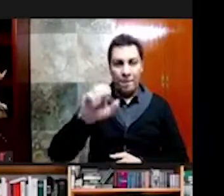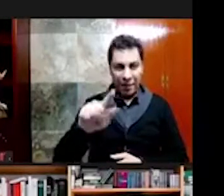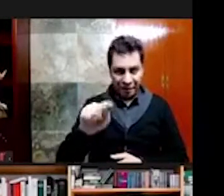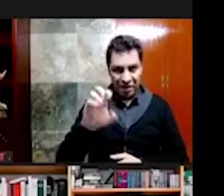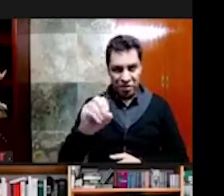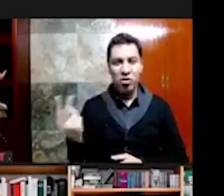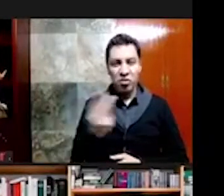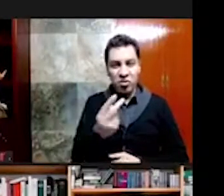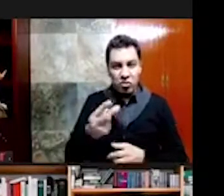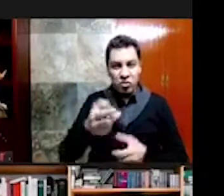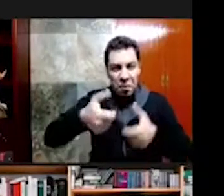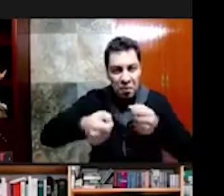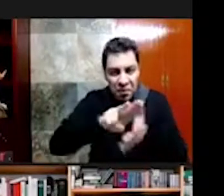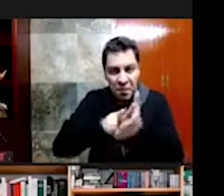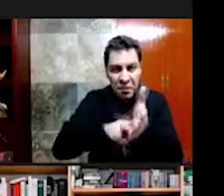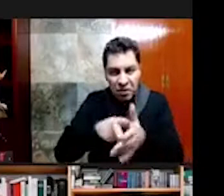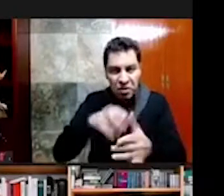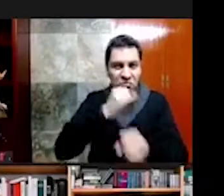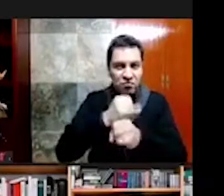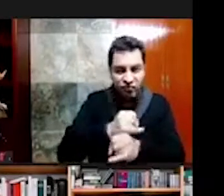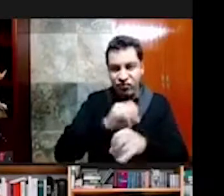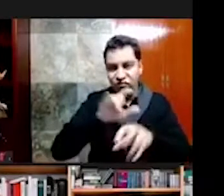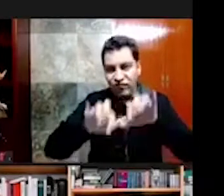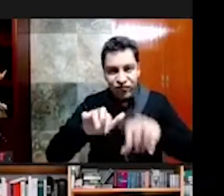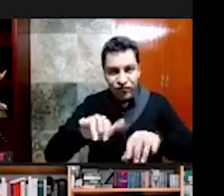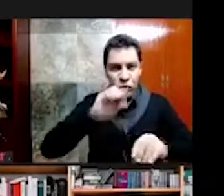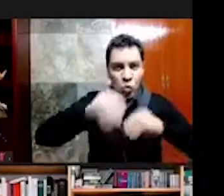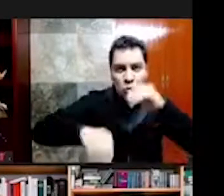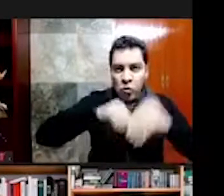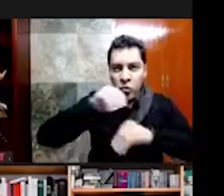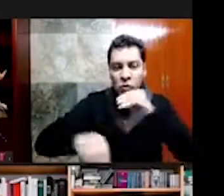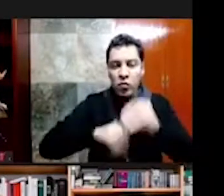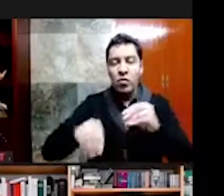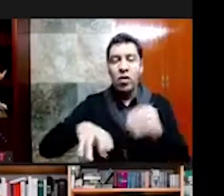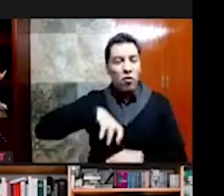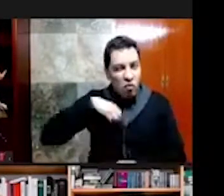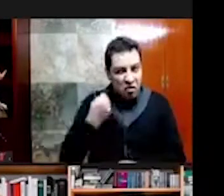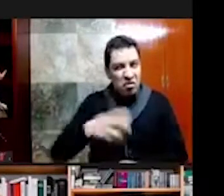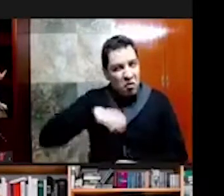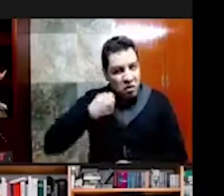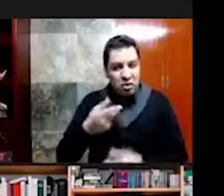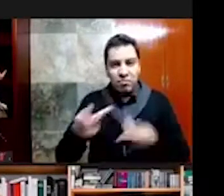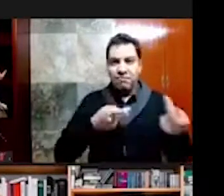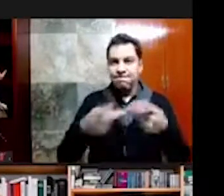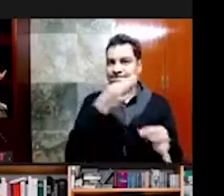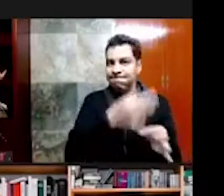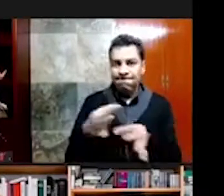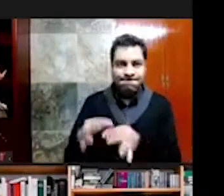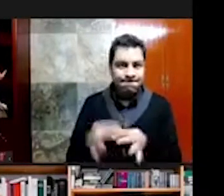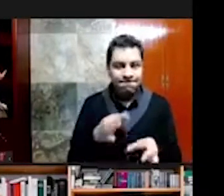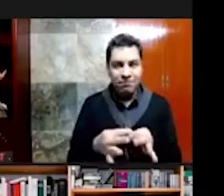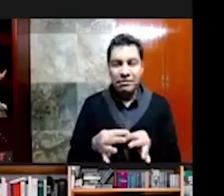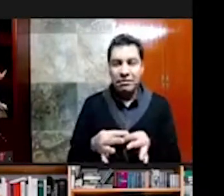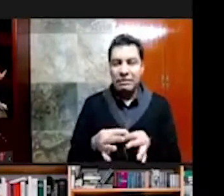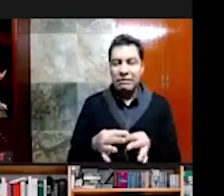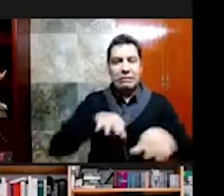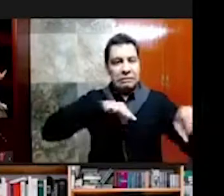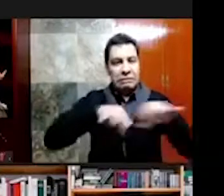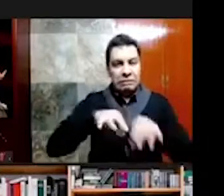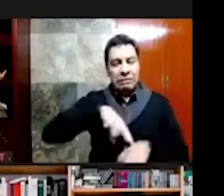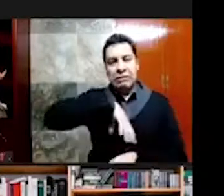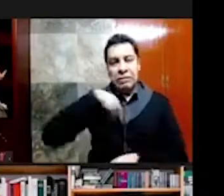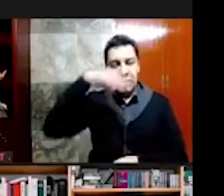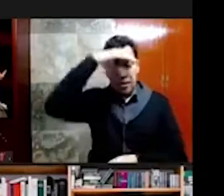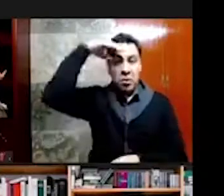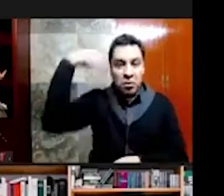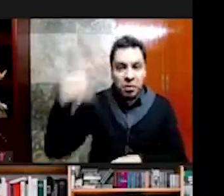muchísimas gracias por el esfuerzo que todos los días hacen para que nosotros lleguemos al público. Si el público supiera la cantidad de trabajo que hay para todo